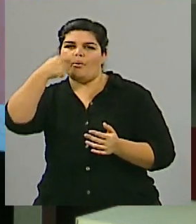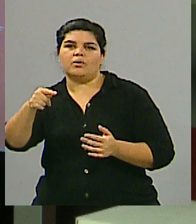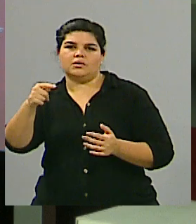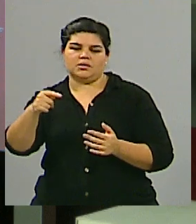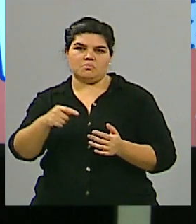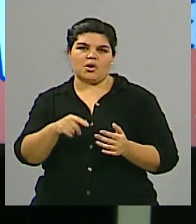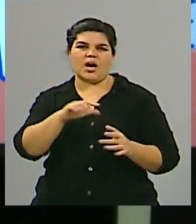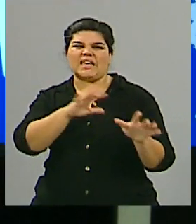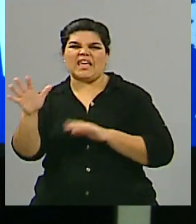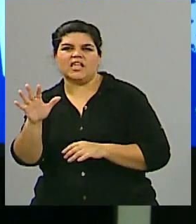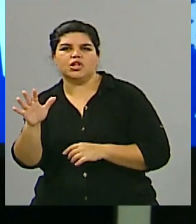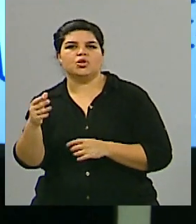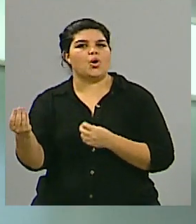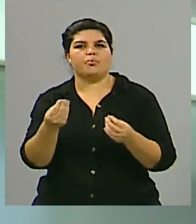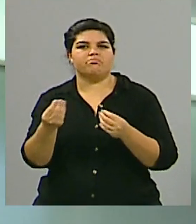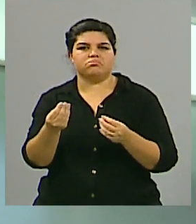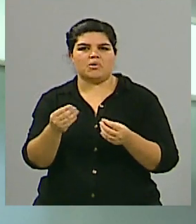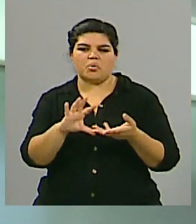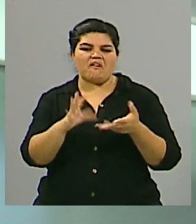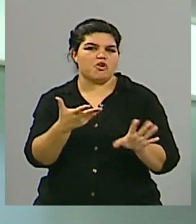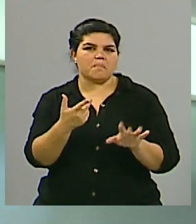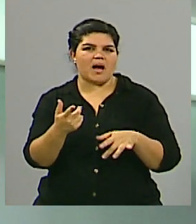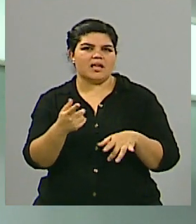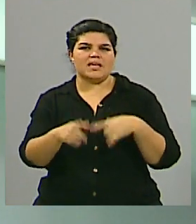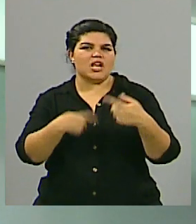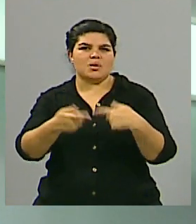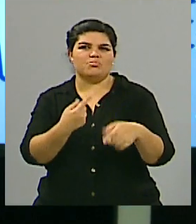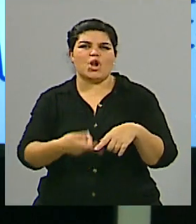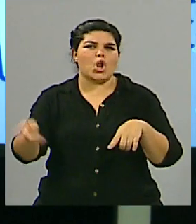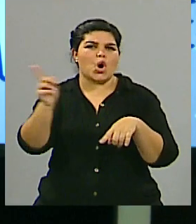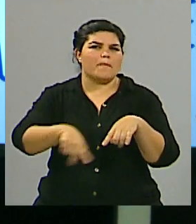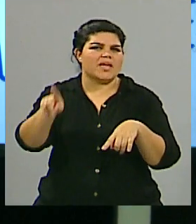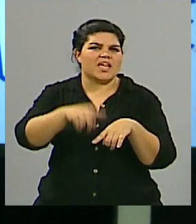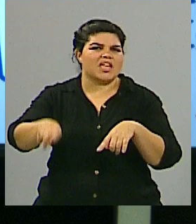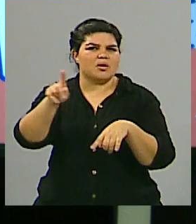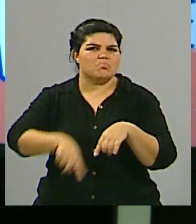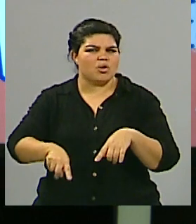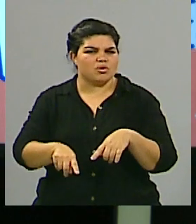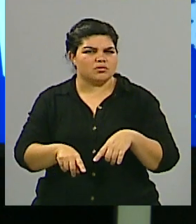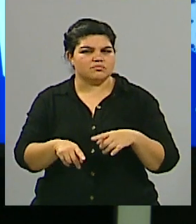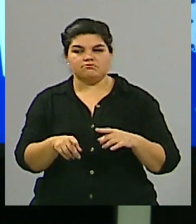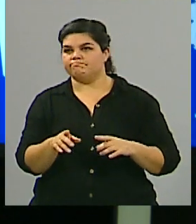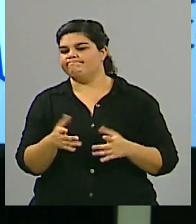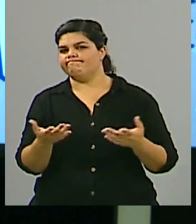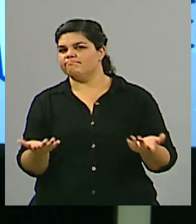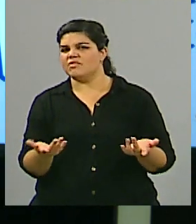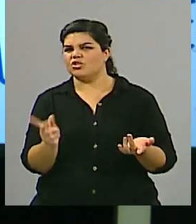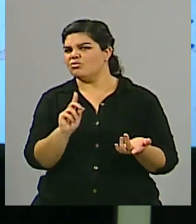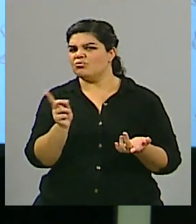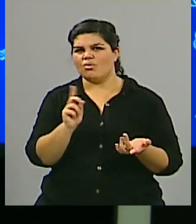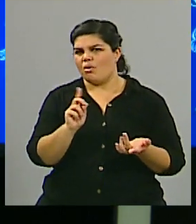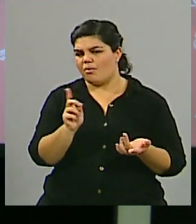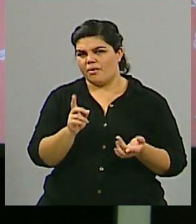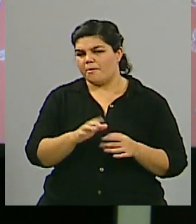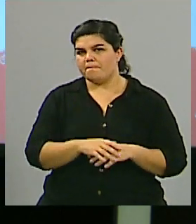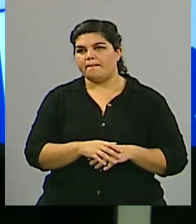eso? Lamentablemente... Si hay un tipo de patrón, digo, ¿no? Vos sabés que no demasiado, sí es una realidad que